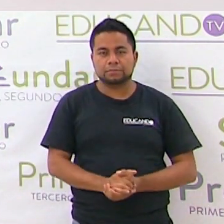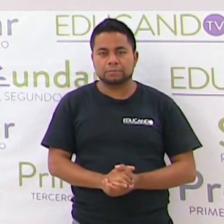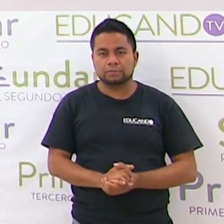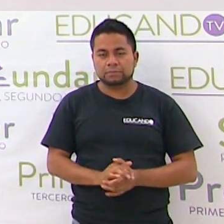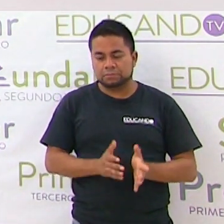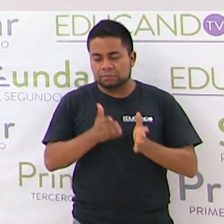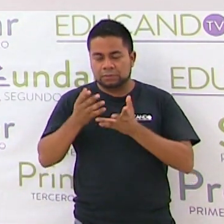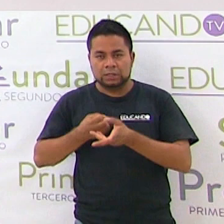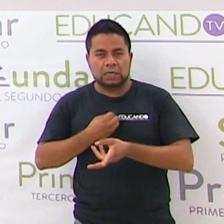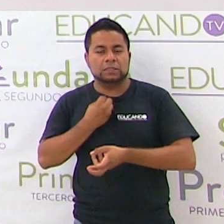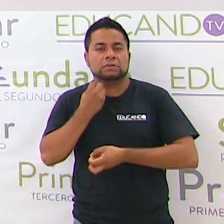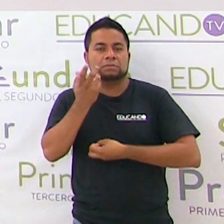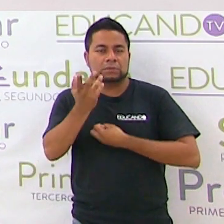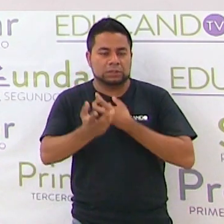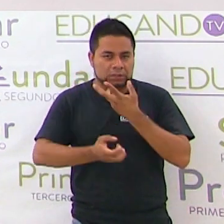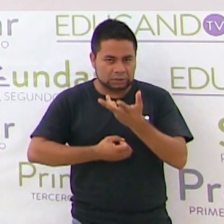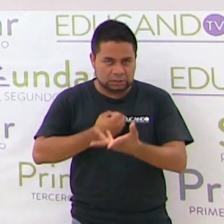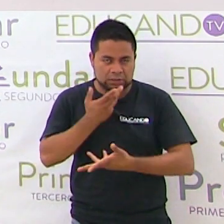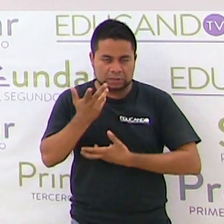Expresarse,